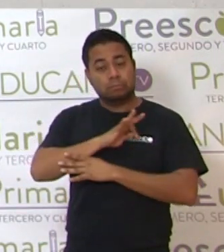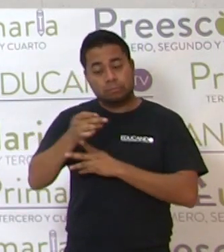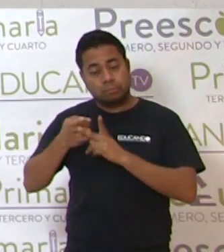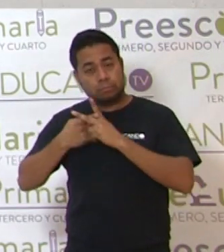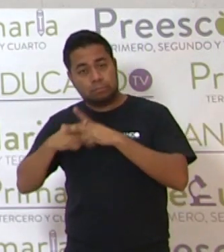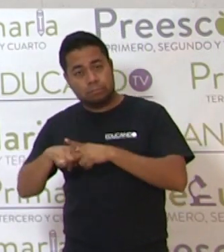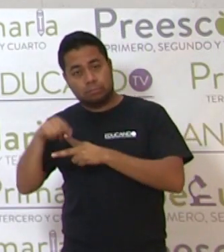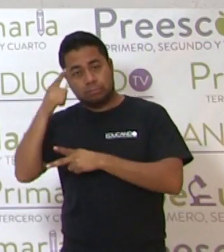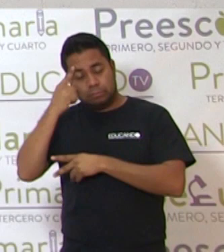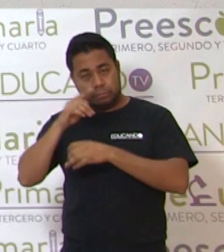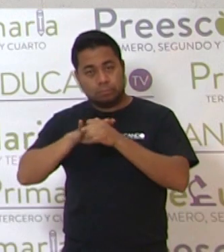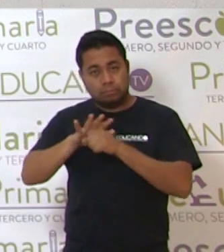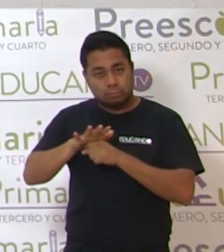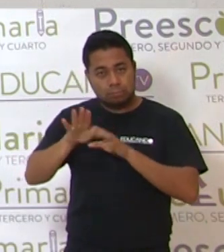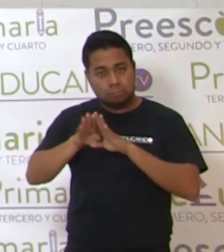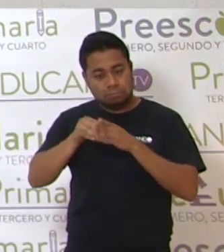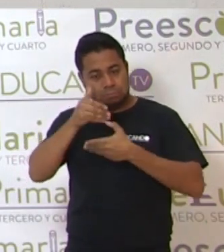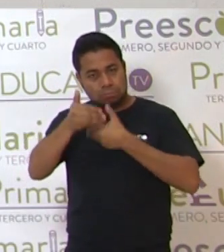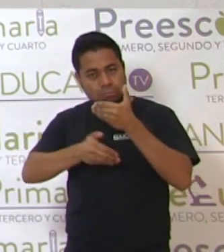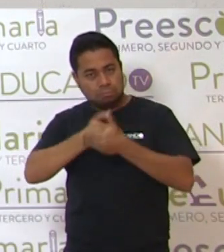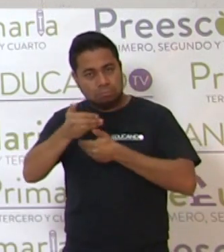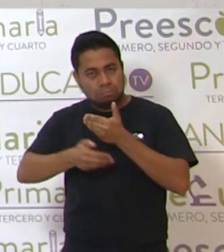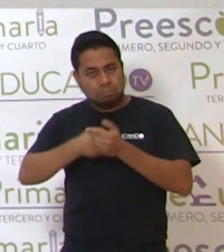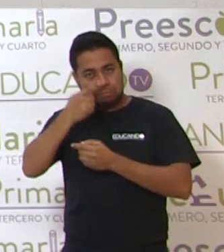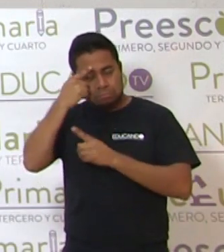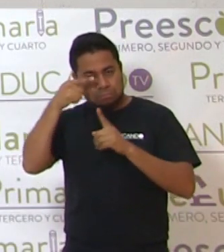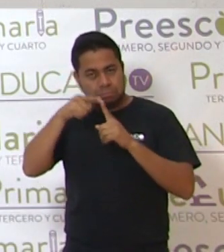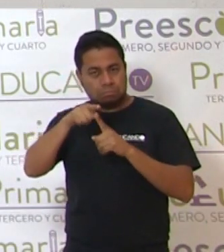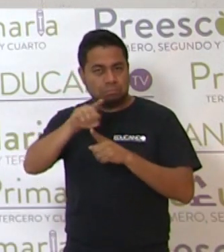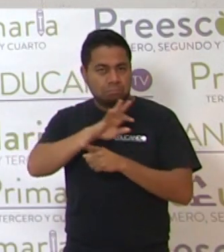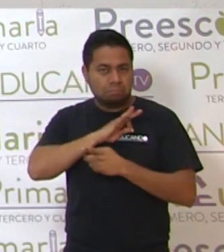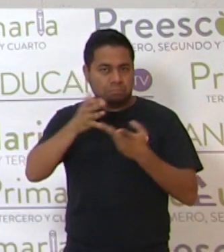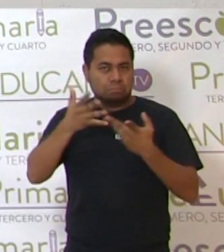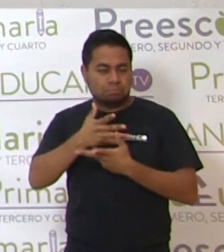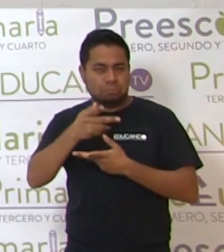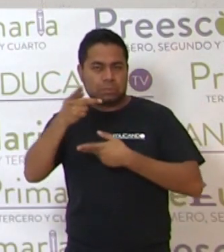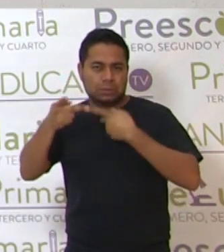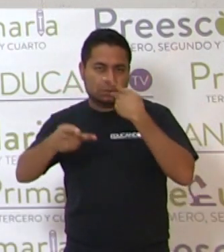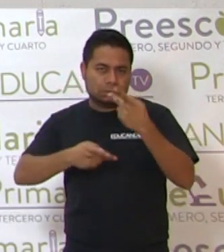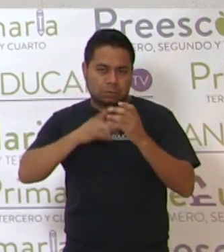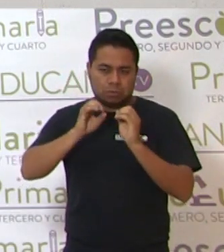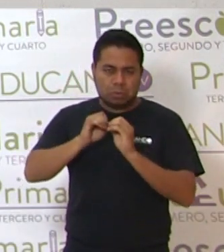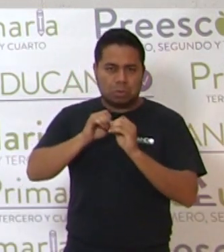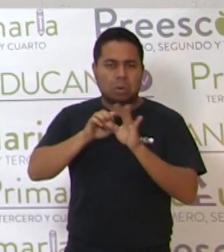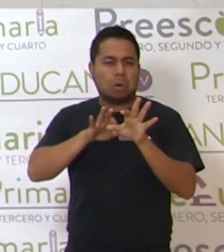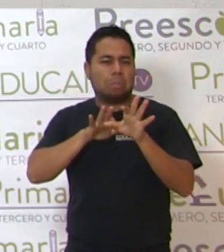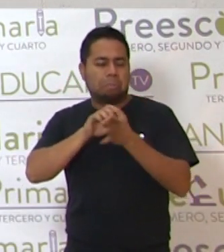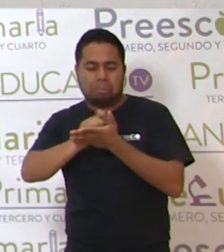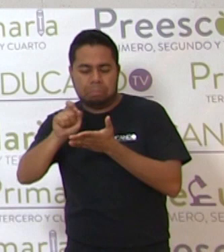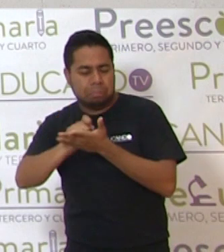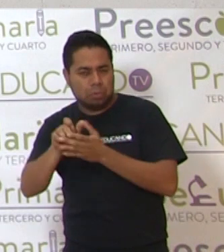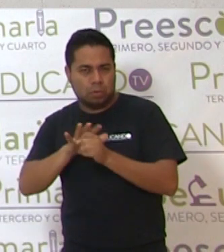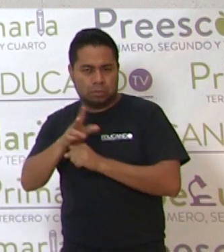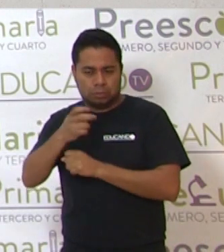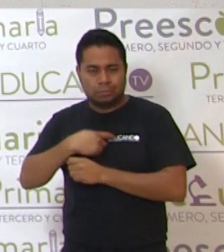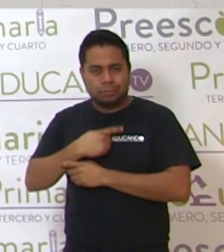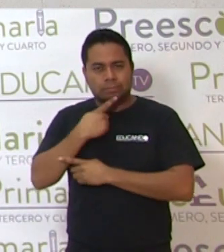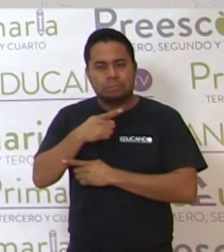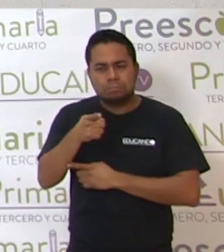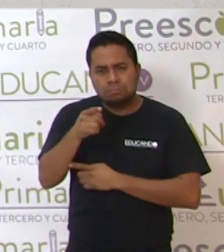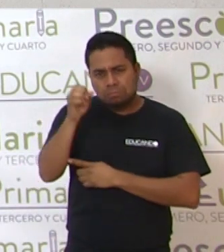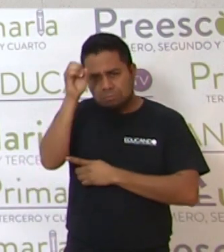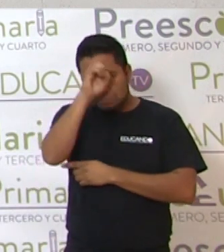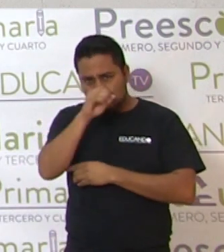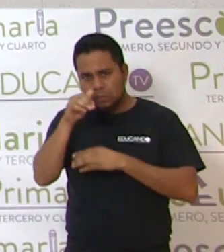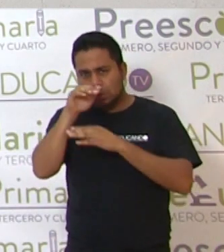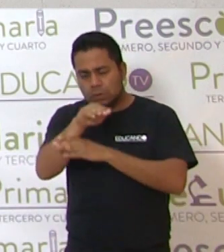empezar a tener como referencia para poder hacer una poesía o un trabajo. Y por eso te pregunto, ¿qué opinas sobre